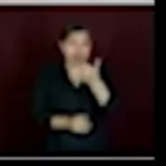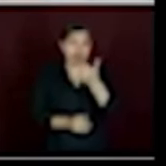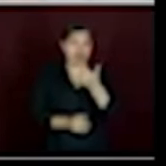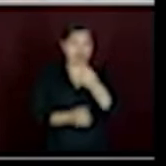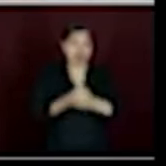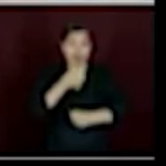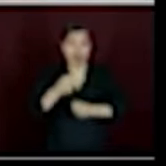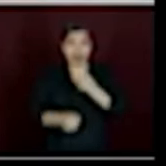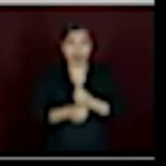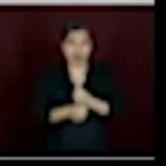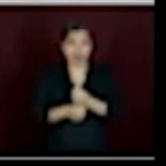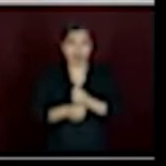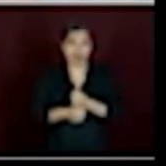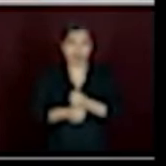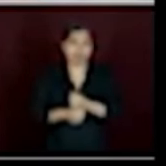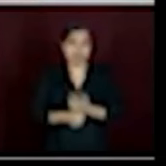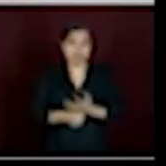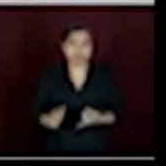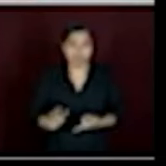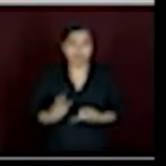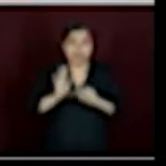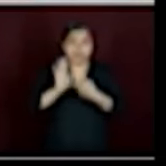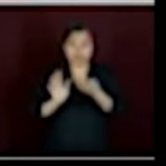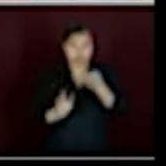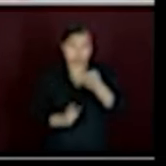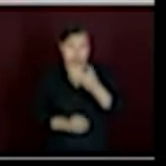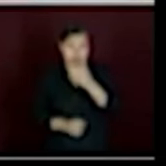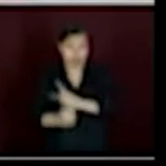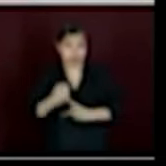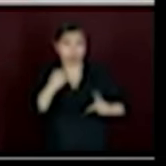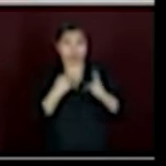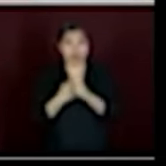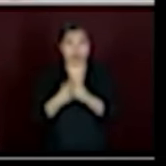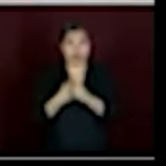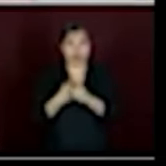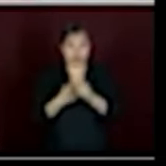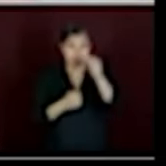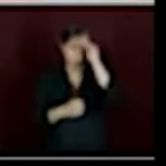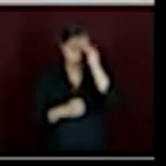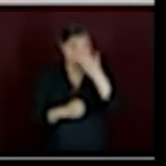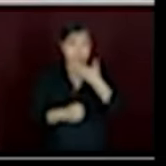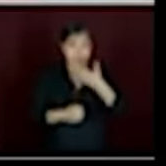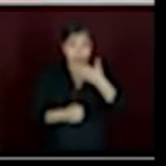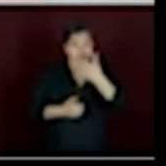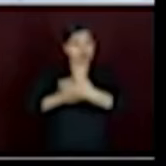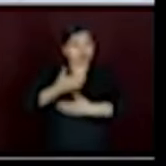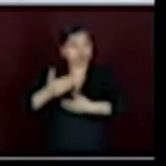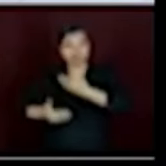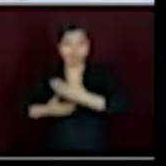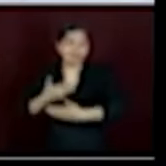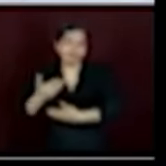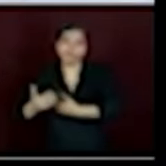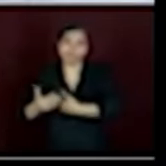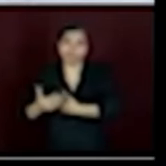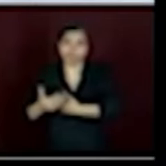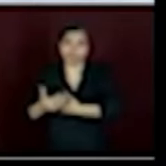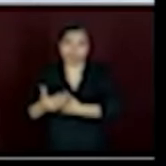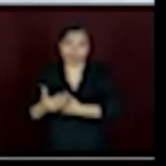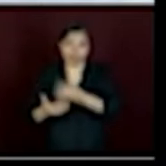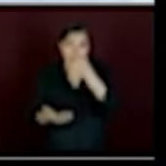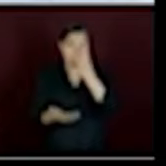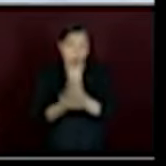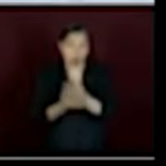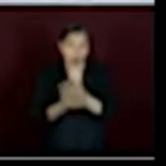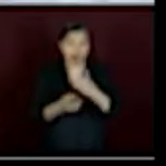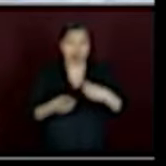que pueda votar el mayor número de personas. No va a suceder lo que en el pasado, Pepe, que tú te formas y dices,